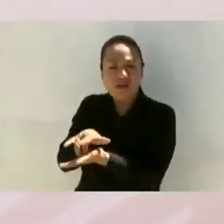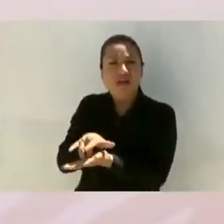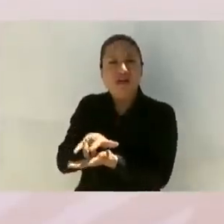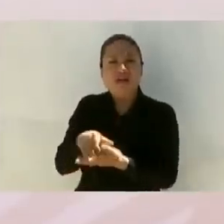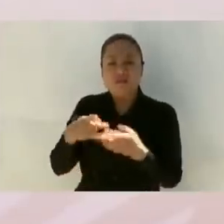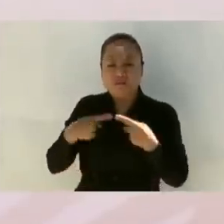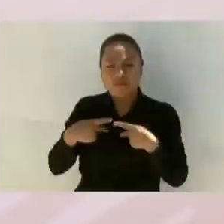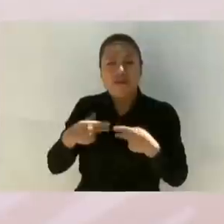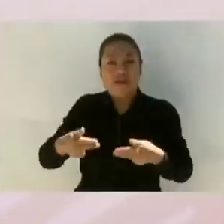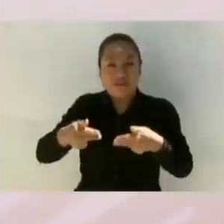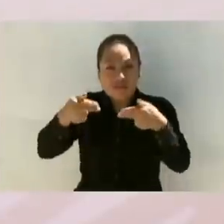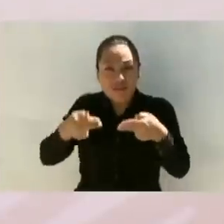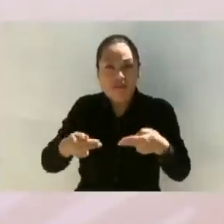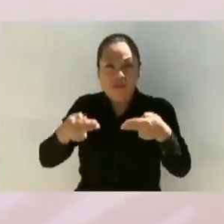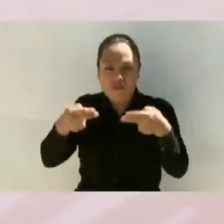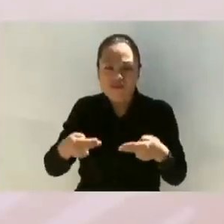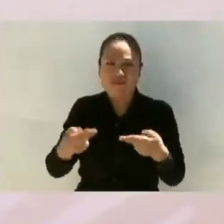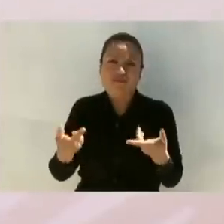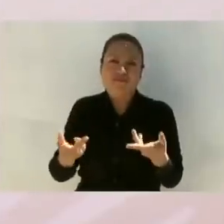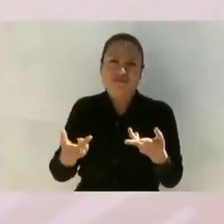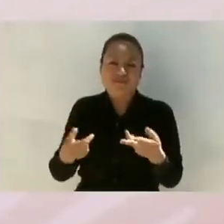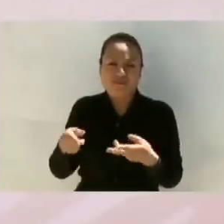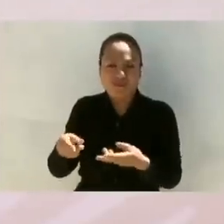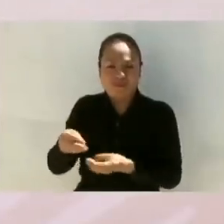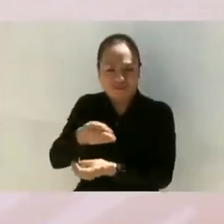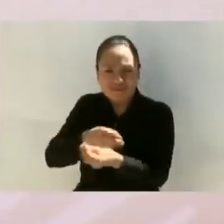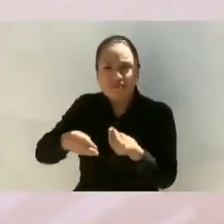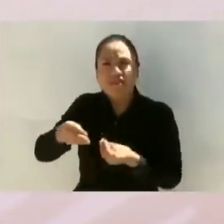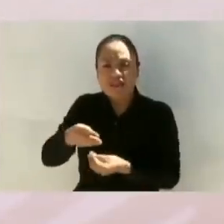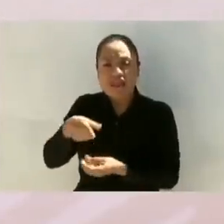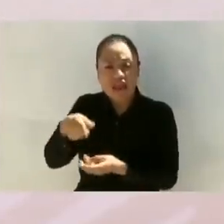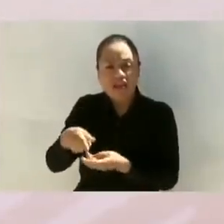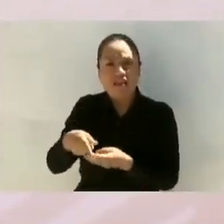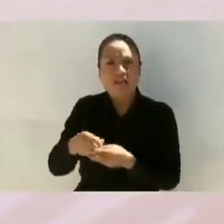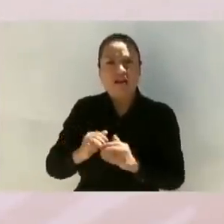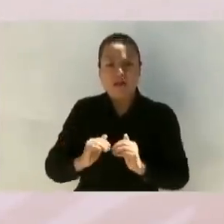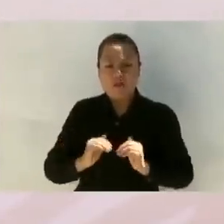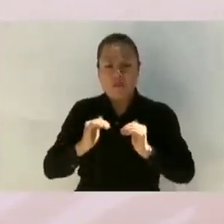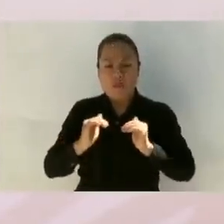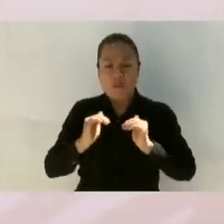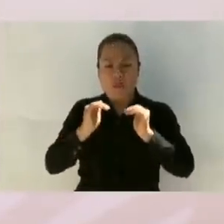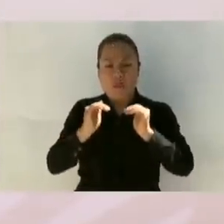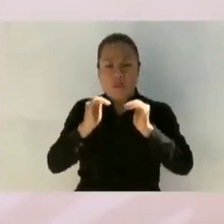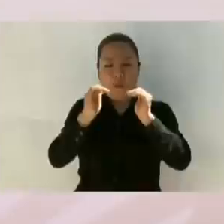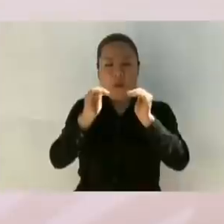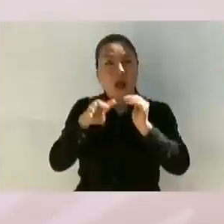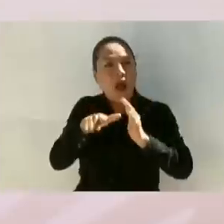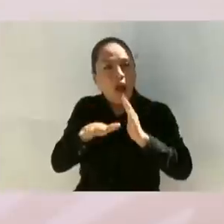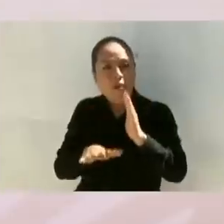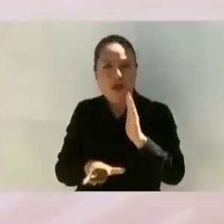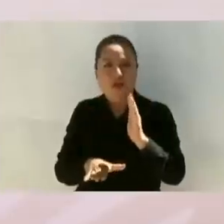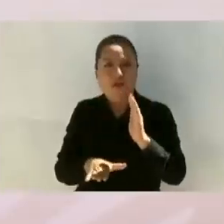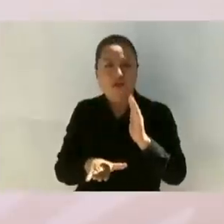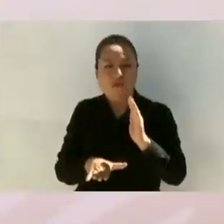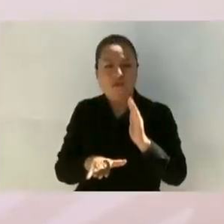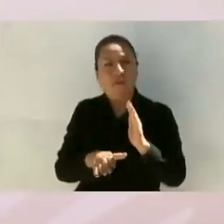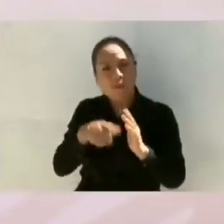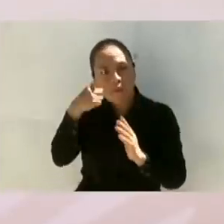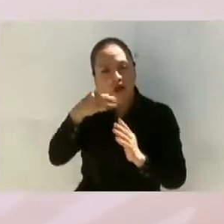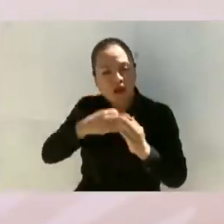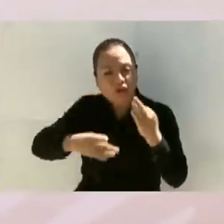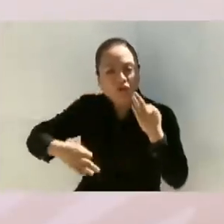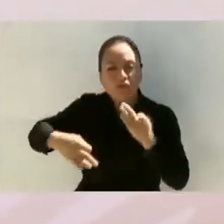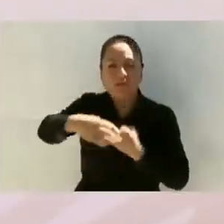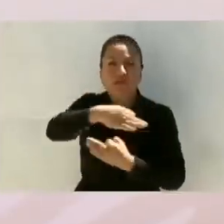Esto es el desarrollo desde abajo y para todos,